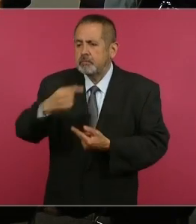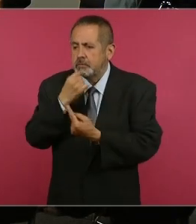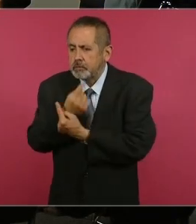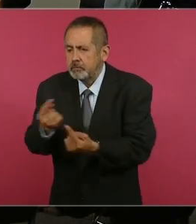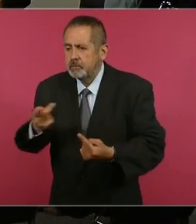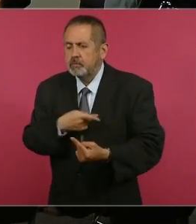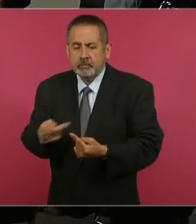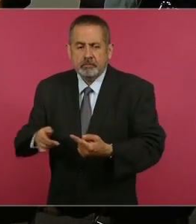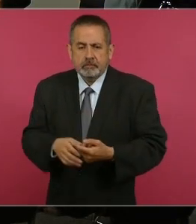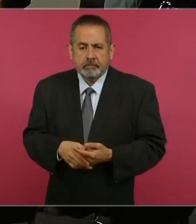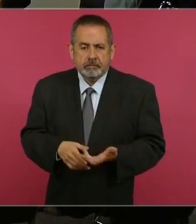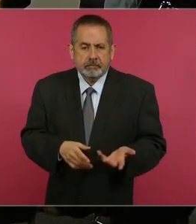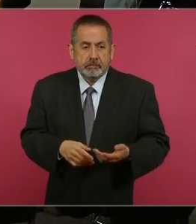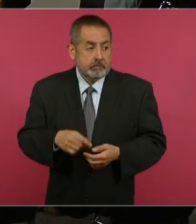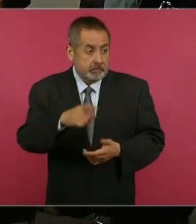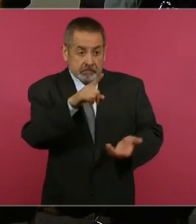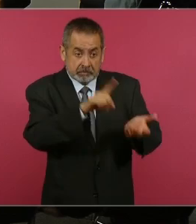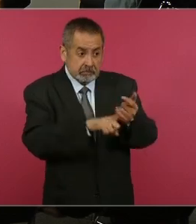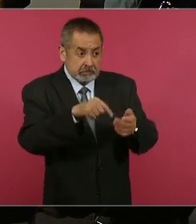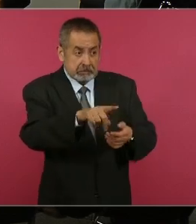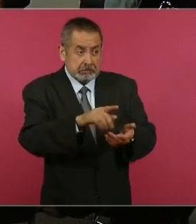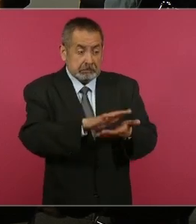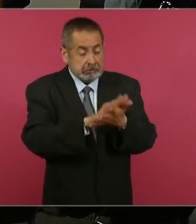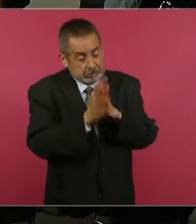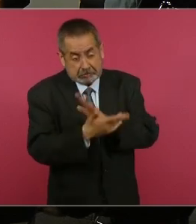porque tampoco se van a quedar pobres.